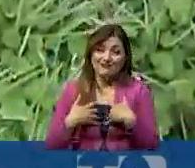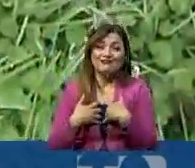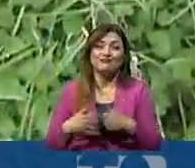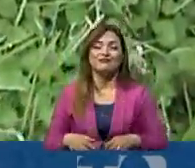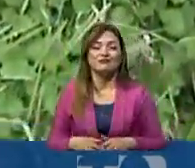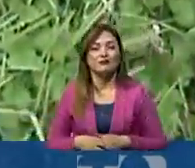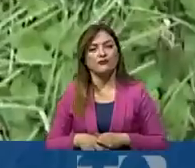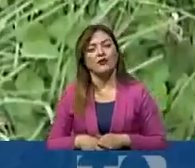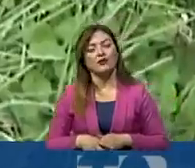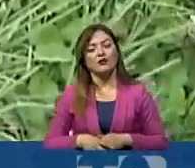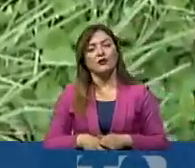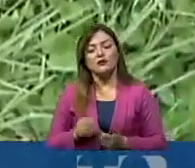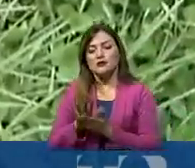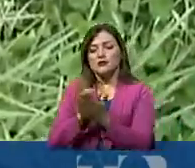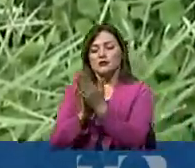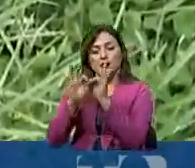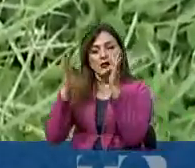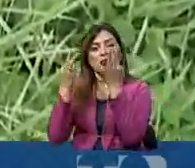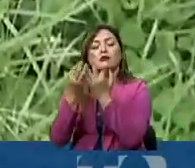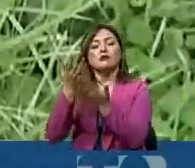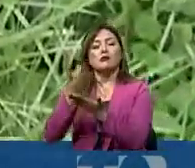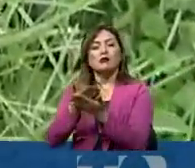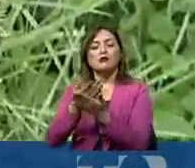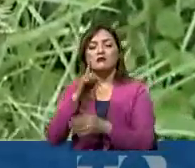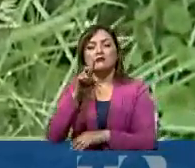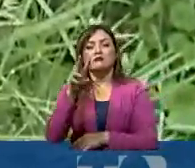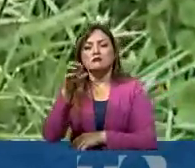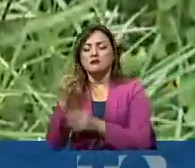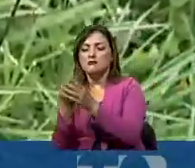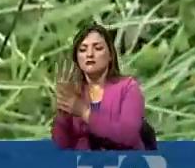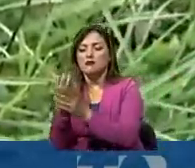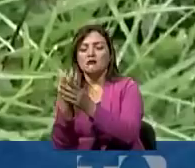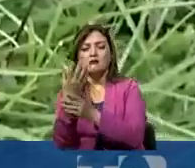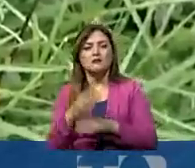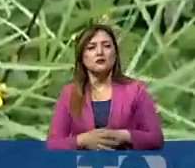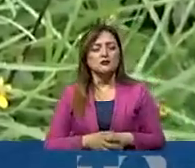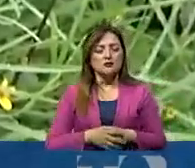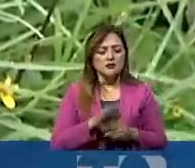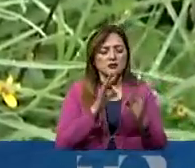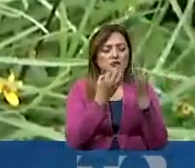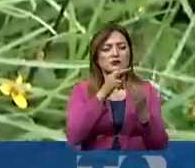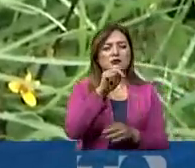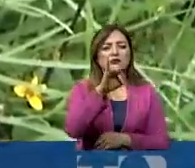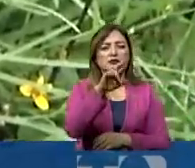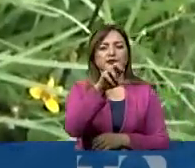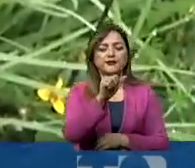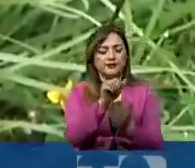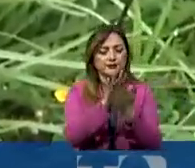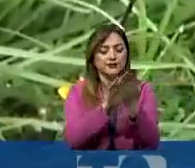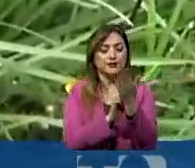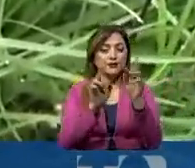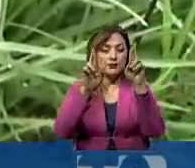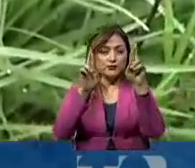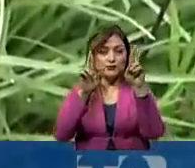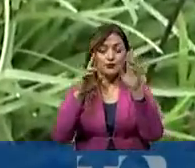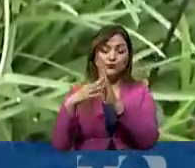Me comentaba que hay un proyecto también de una familia que plantó 120 árboles en esta zona. La familia Neira Favara ha hecho un proyecto que ojalá